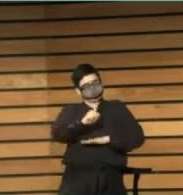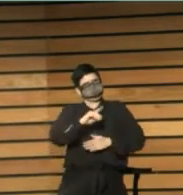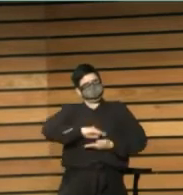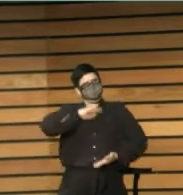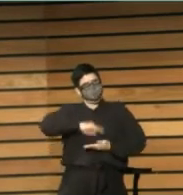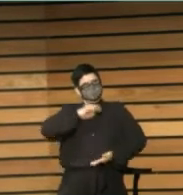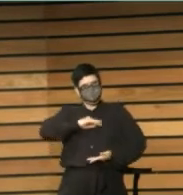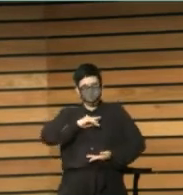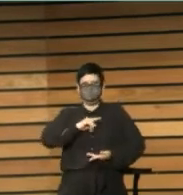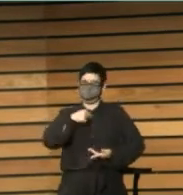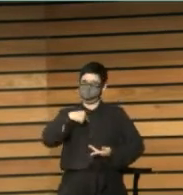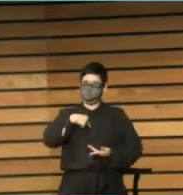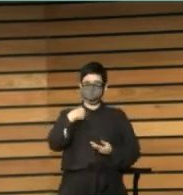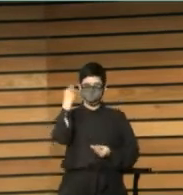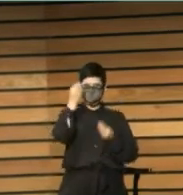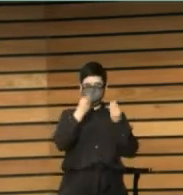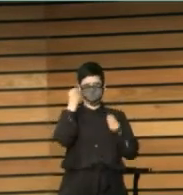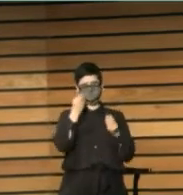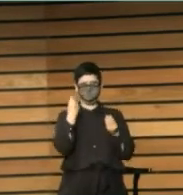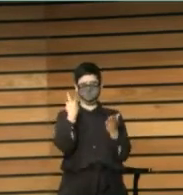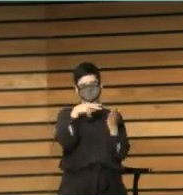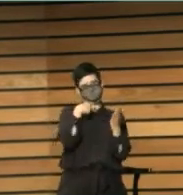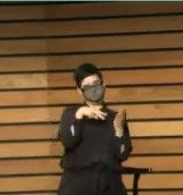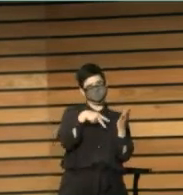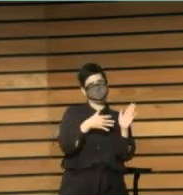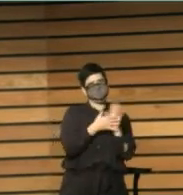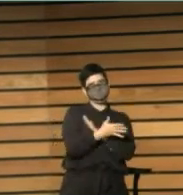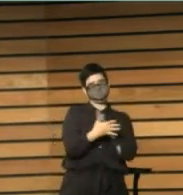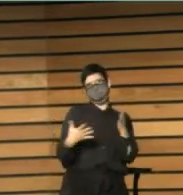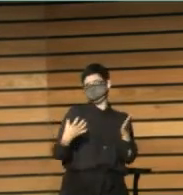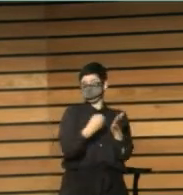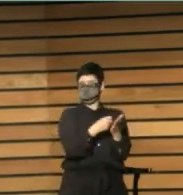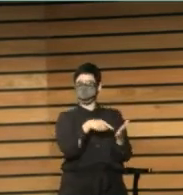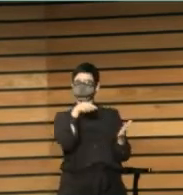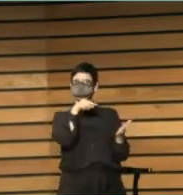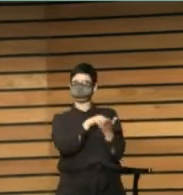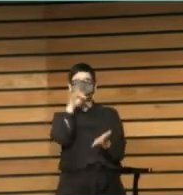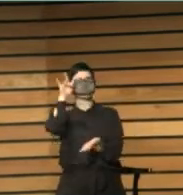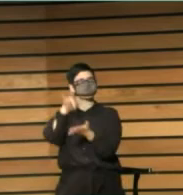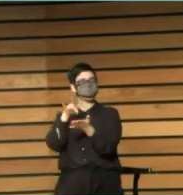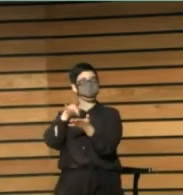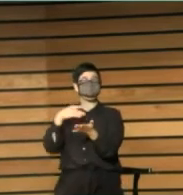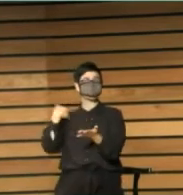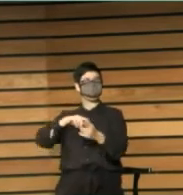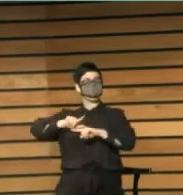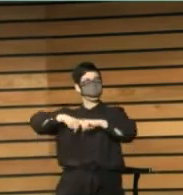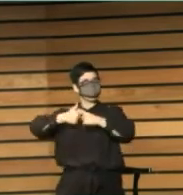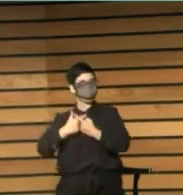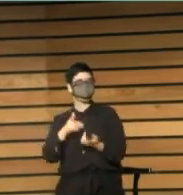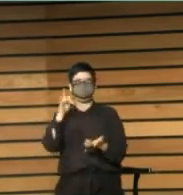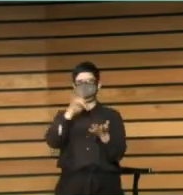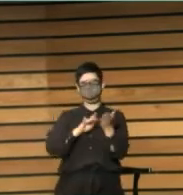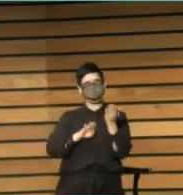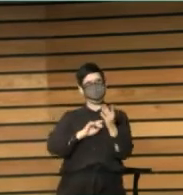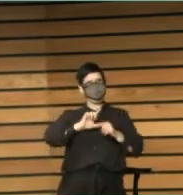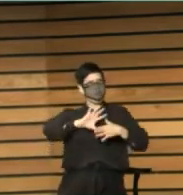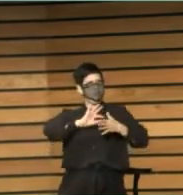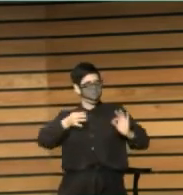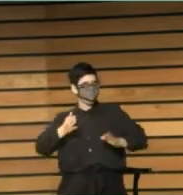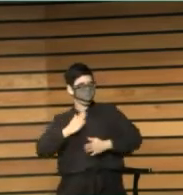a mí, a mi familia o a mis amigos, me imaginé que aquel coronel que se moría de hambre o que era capaz de